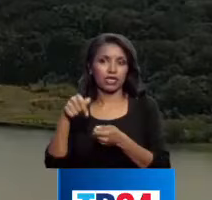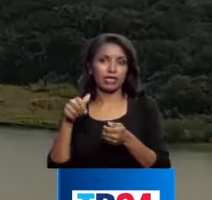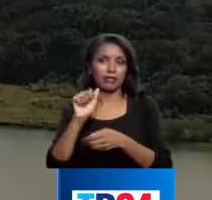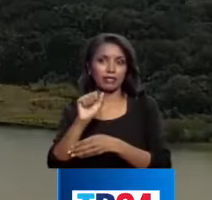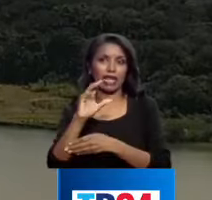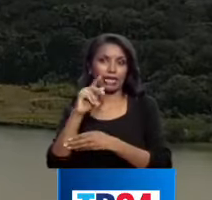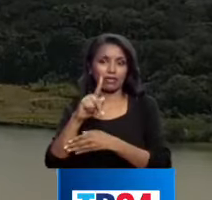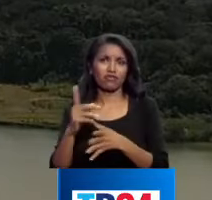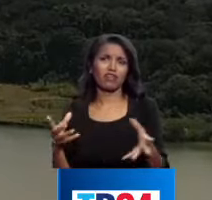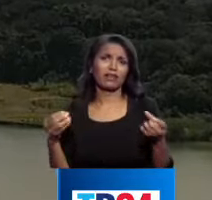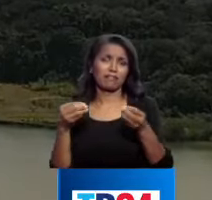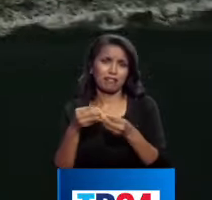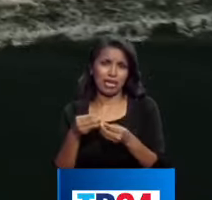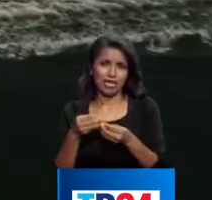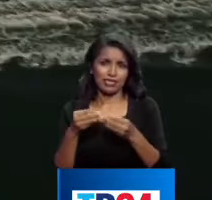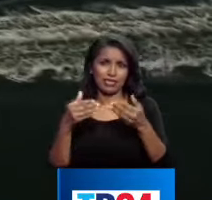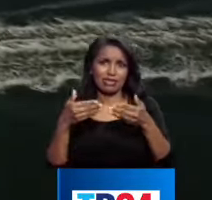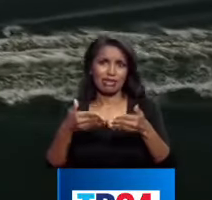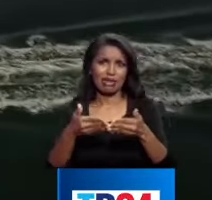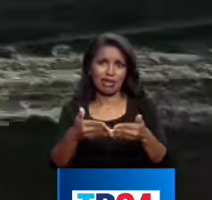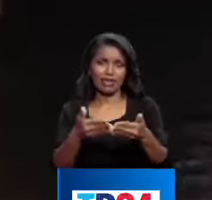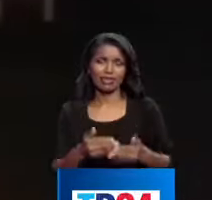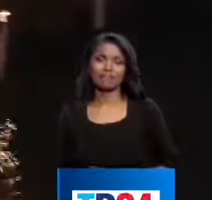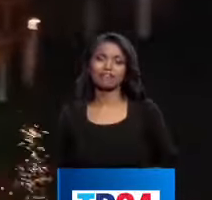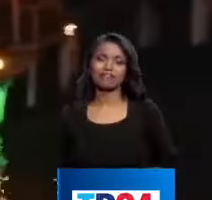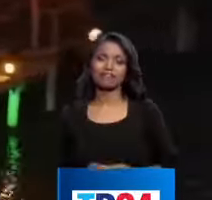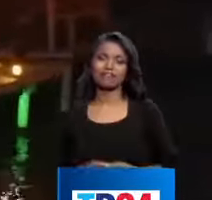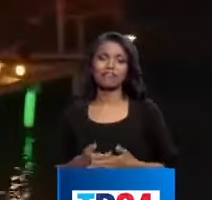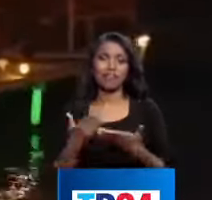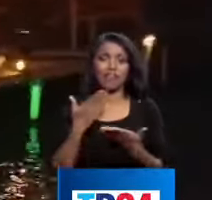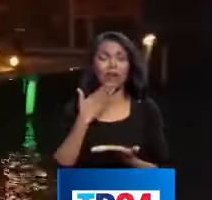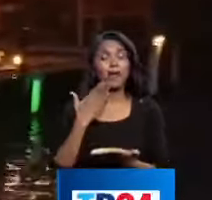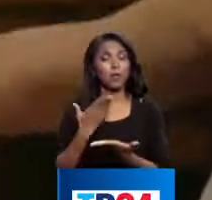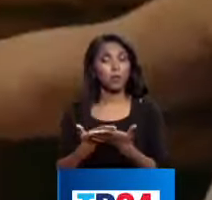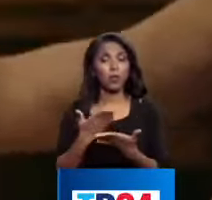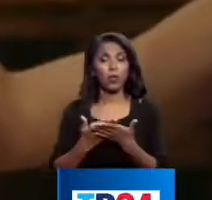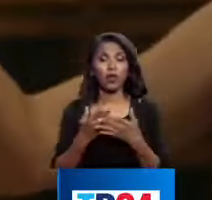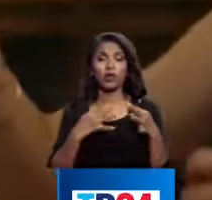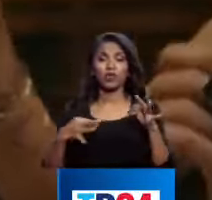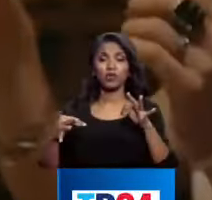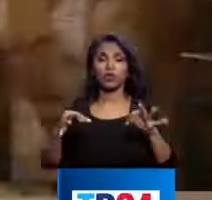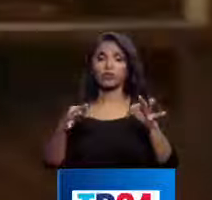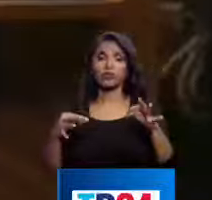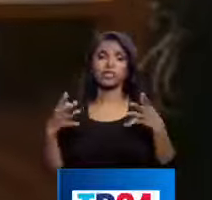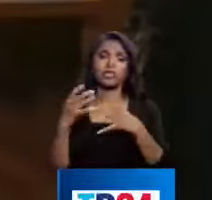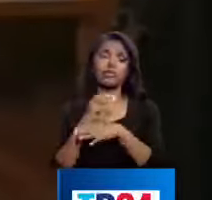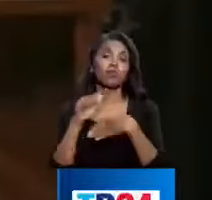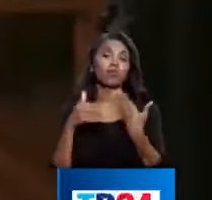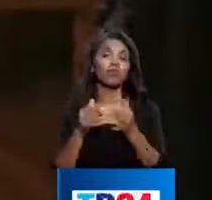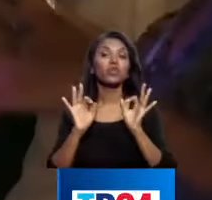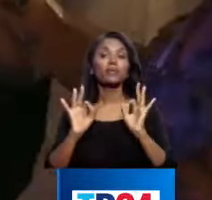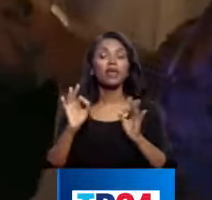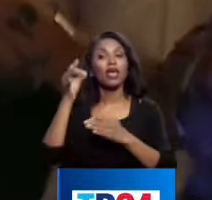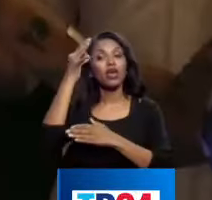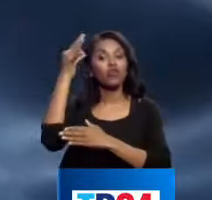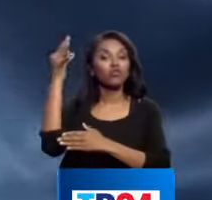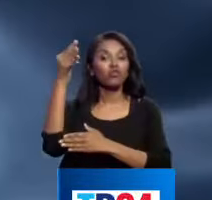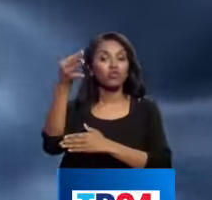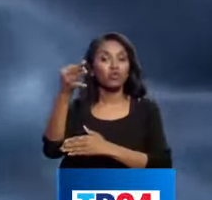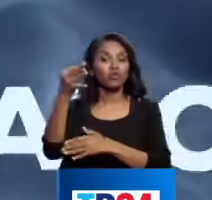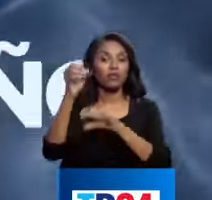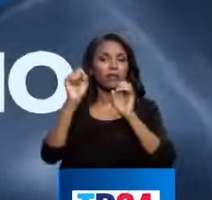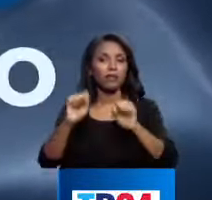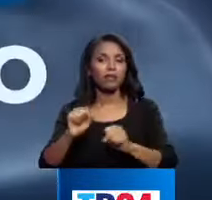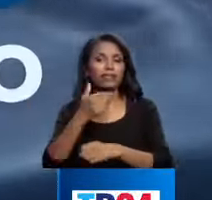de Panamá al gobierno central. Es totalmente factible que si hacemos las cosas bien, en un futuro